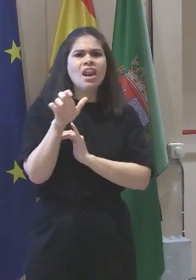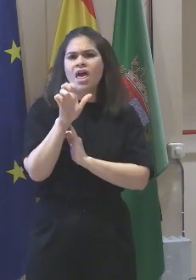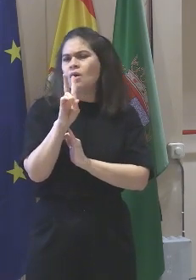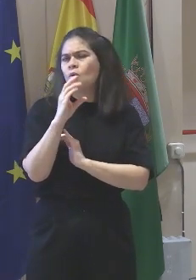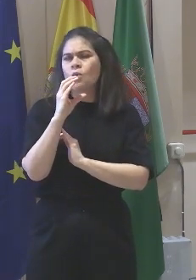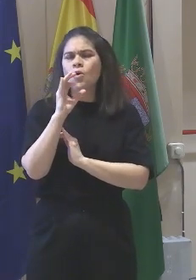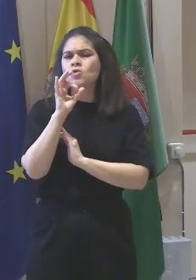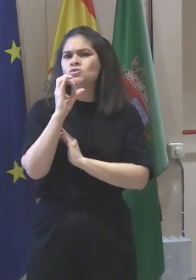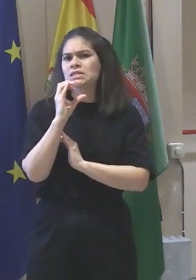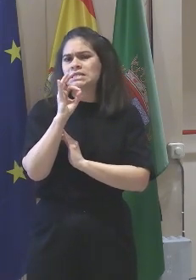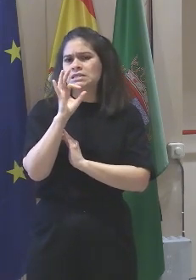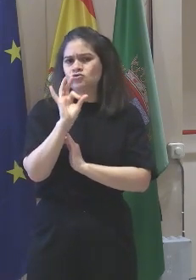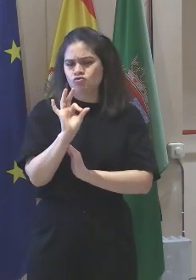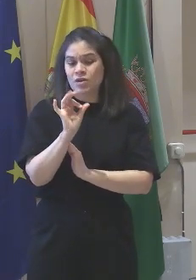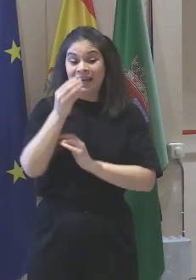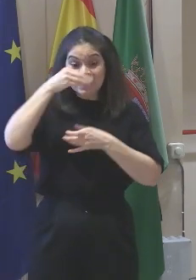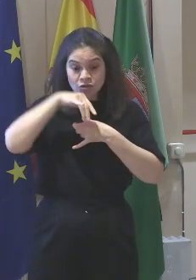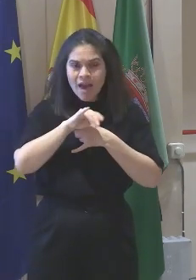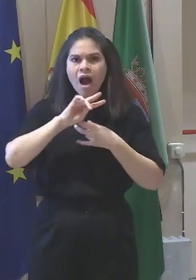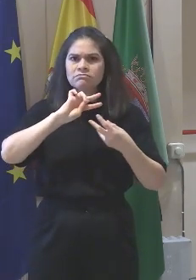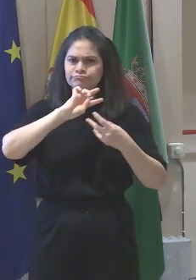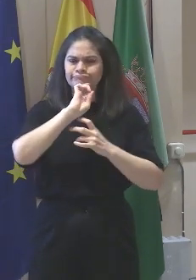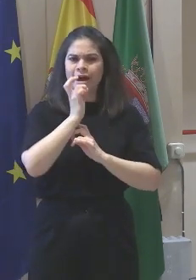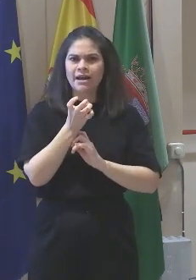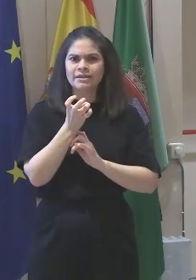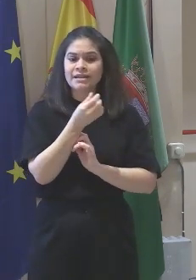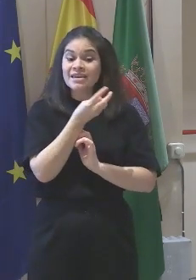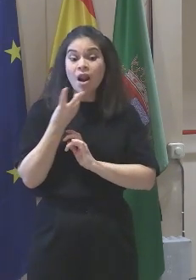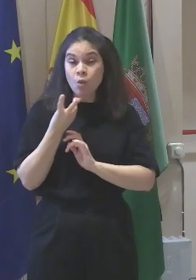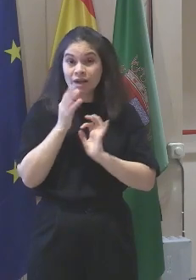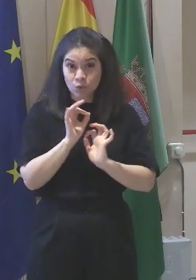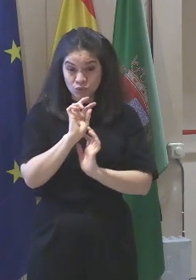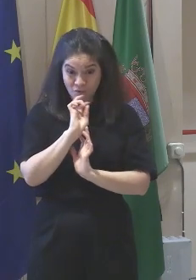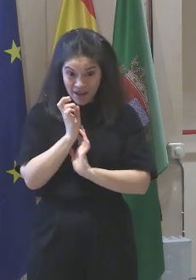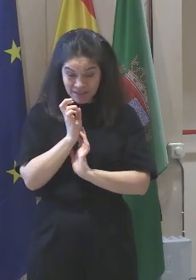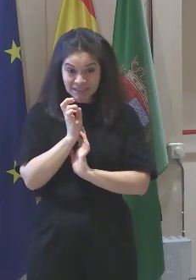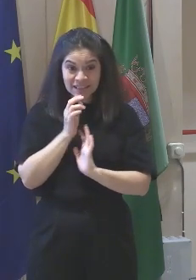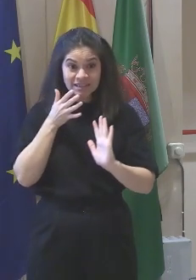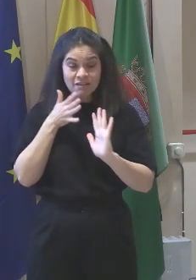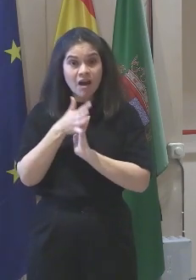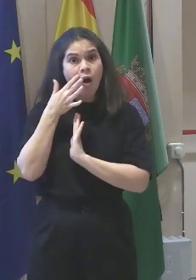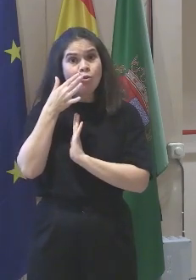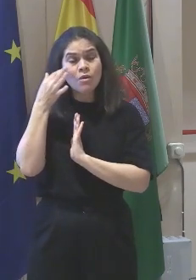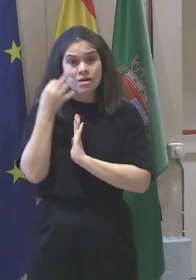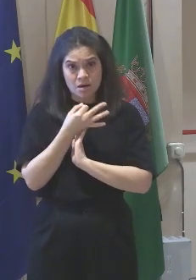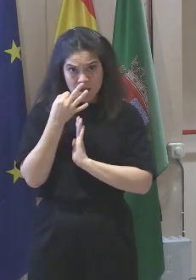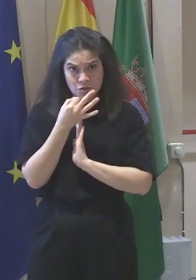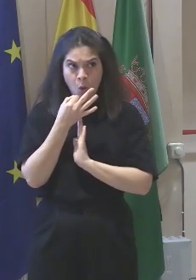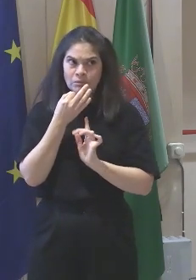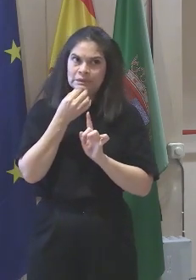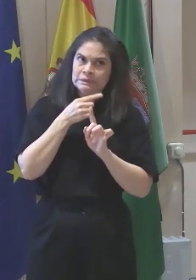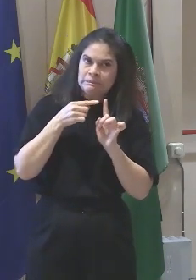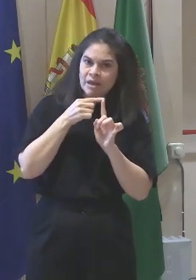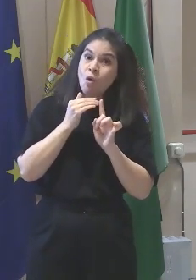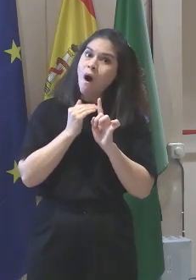hay variantes dentro de este HLA. Y hay determinadas variantes que confieren un riesgo medio o un